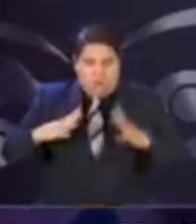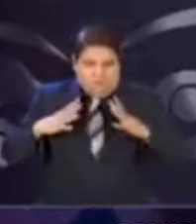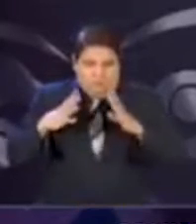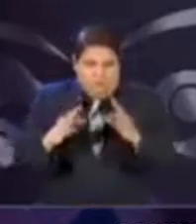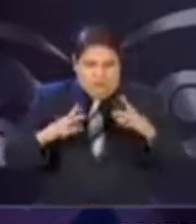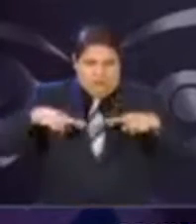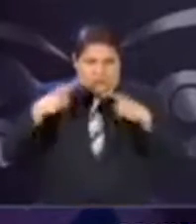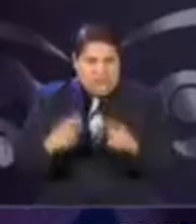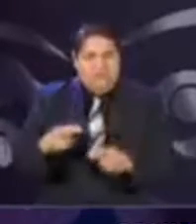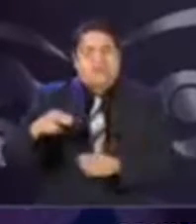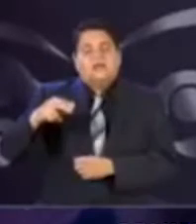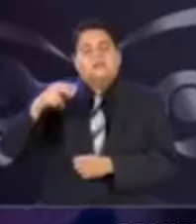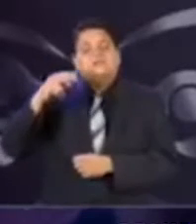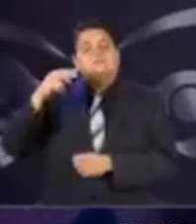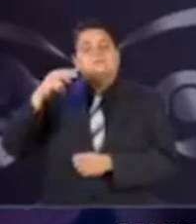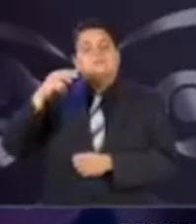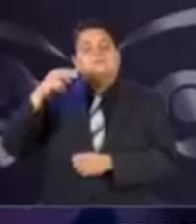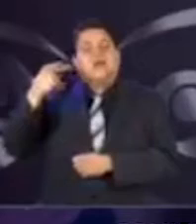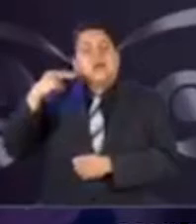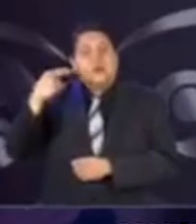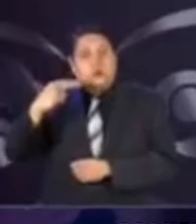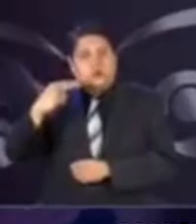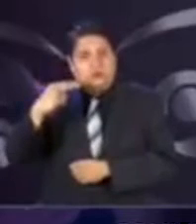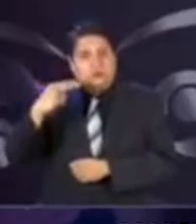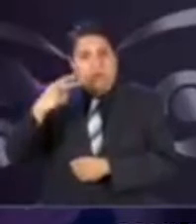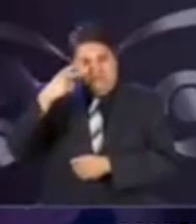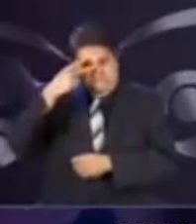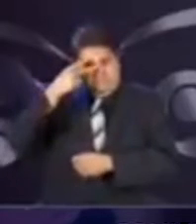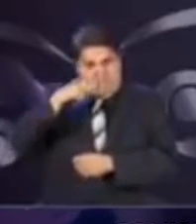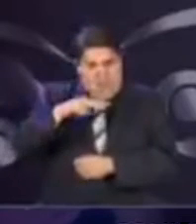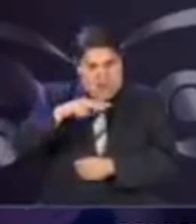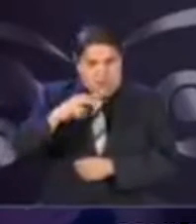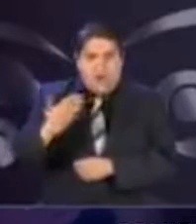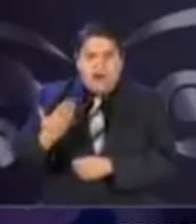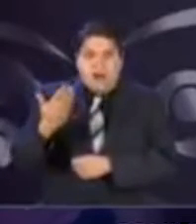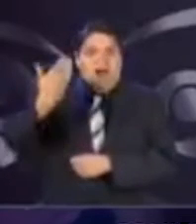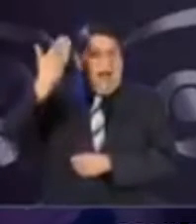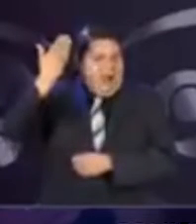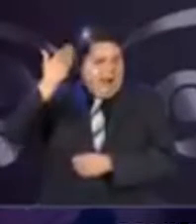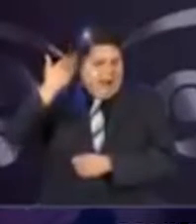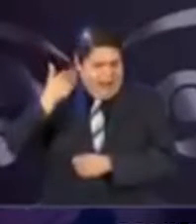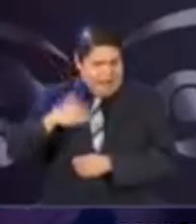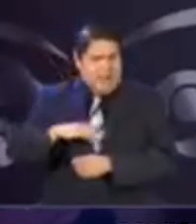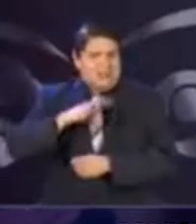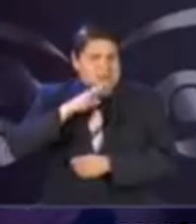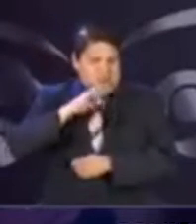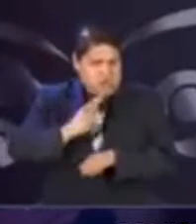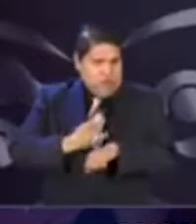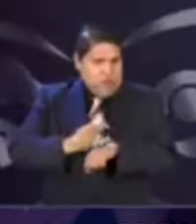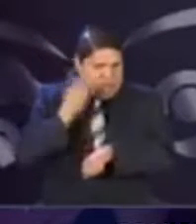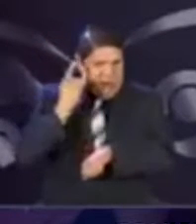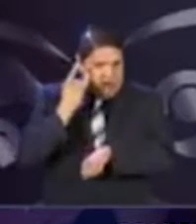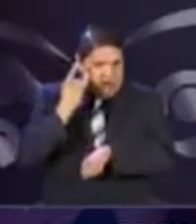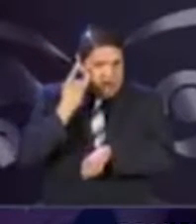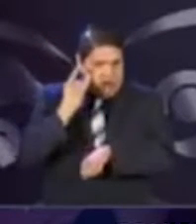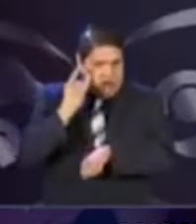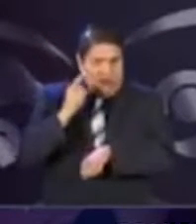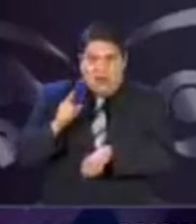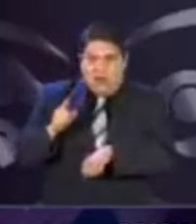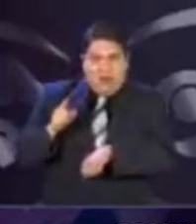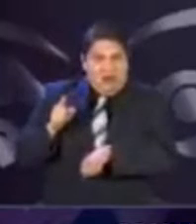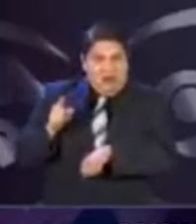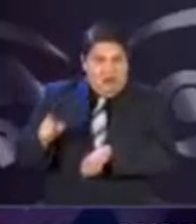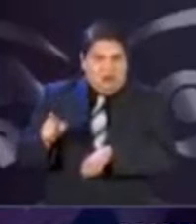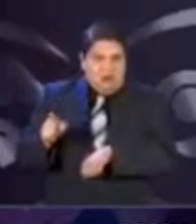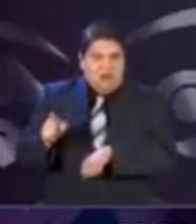el propio presidente de la República, era el país de la corrupción. Javier Duarte y su